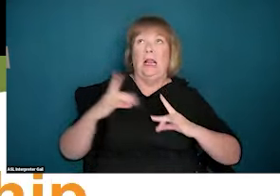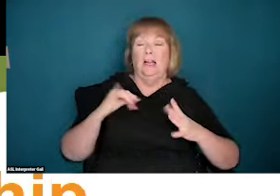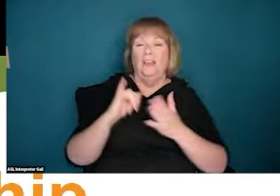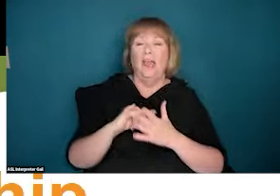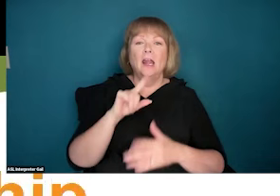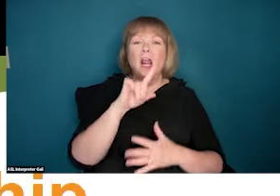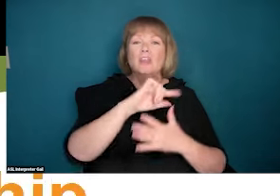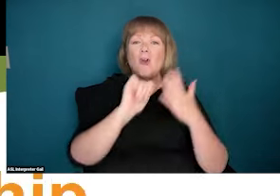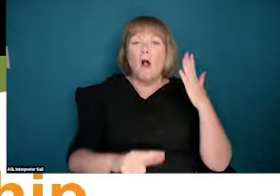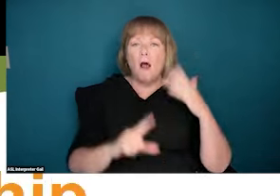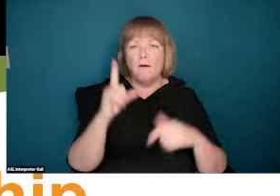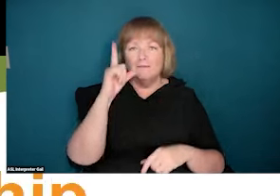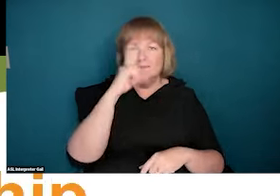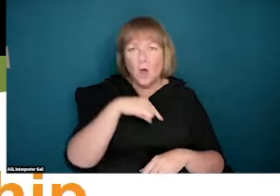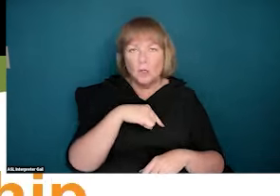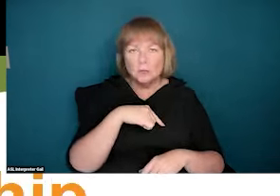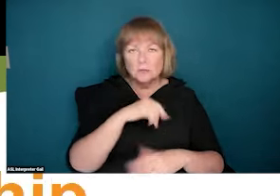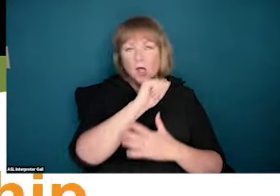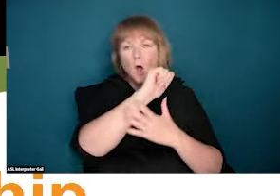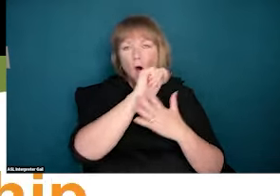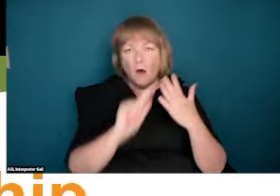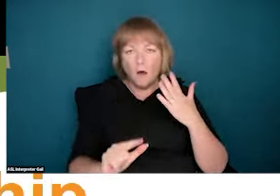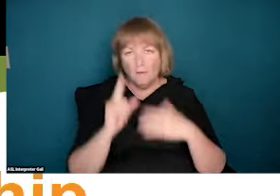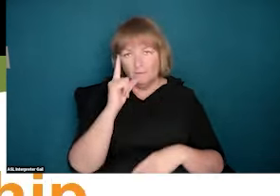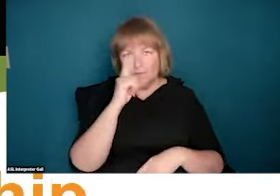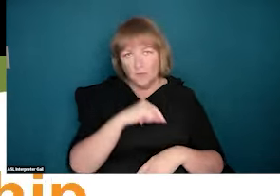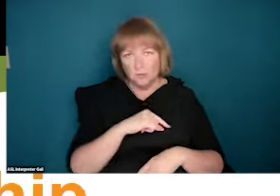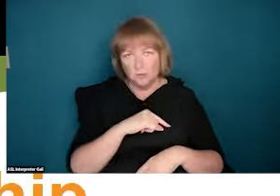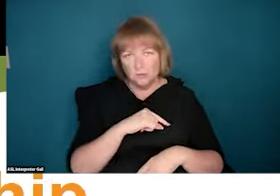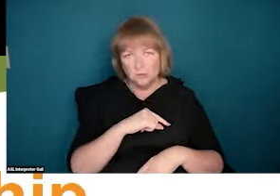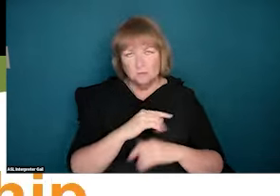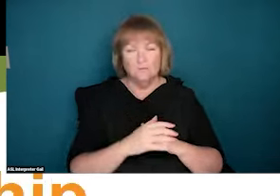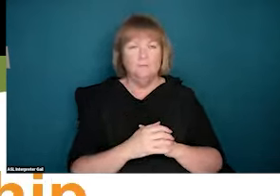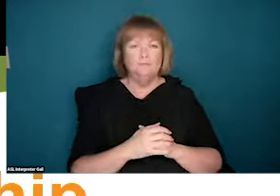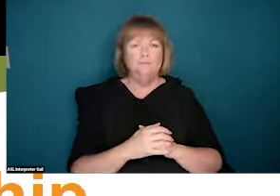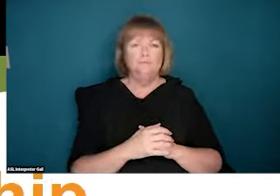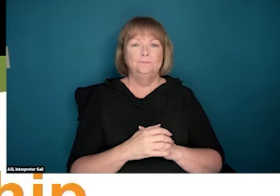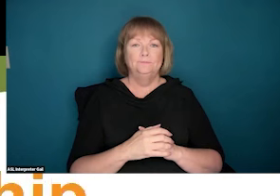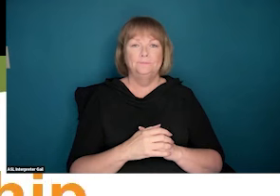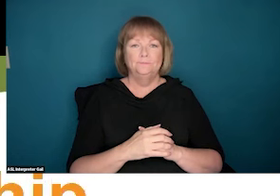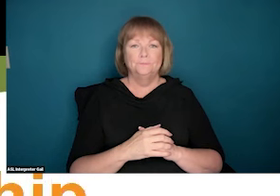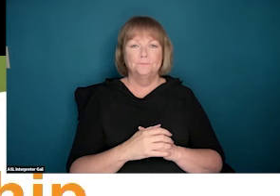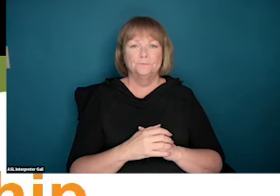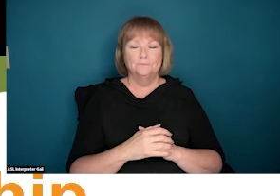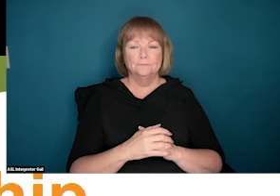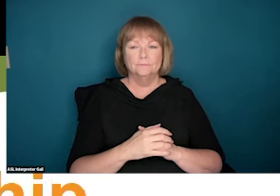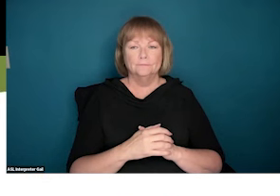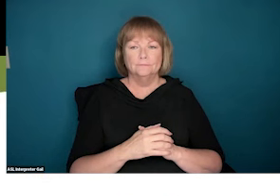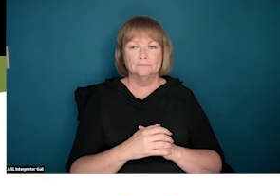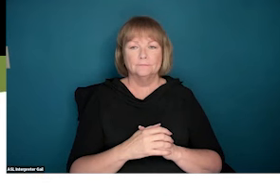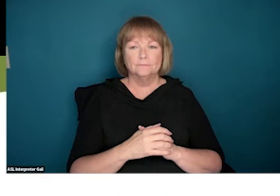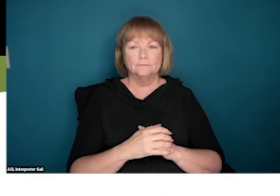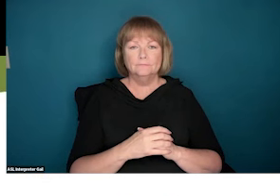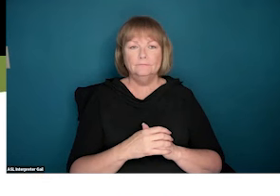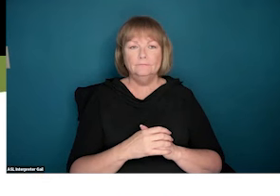ser convenientes cosas que se dicen convenientemente o muchas de estas todas son falsas. Por ejemplo, que un guardián